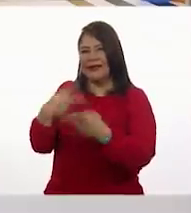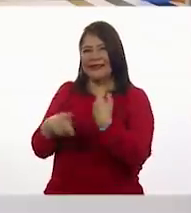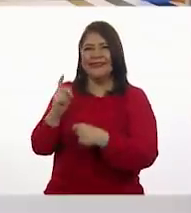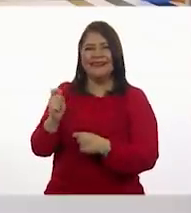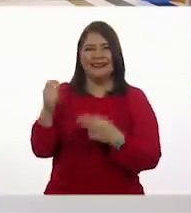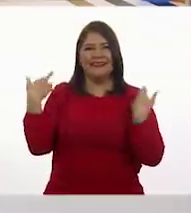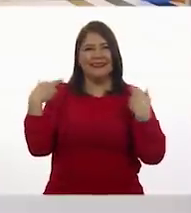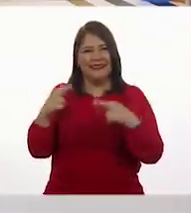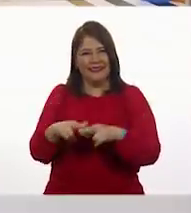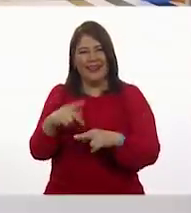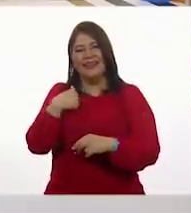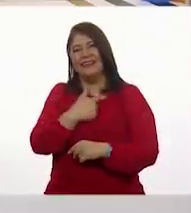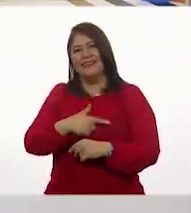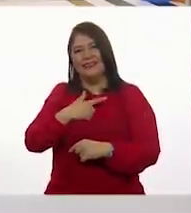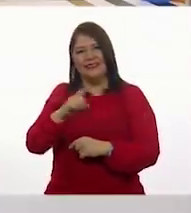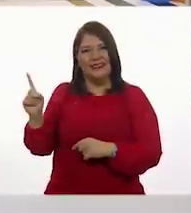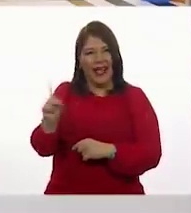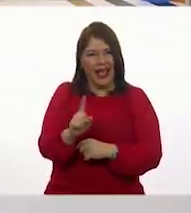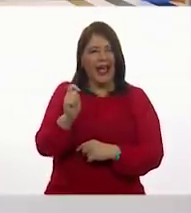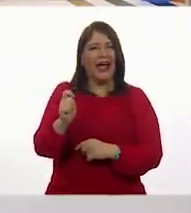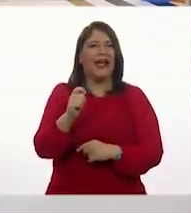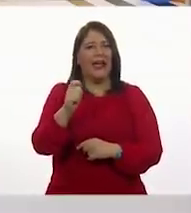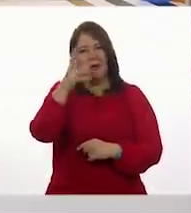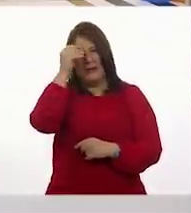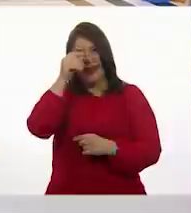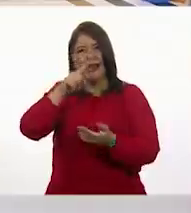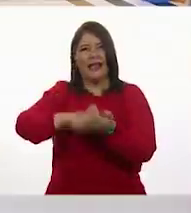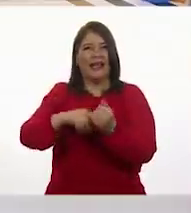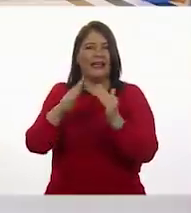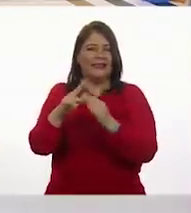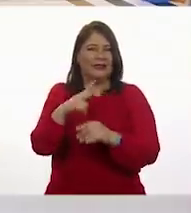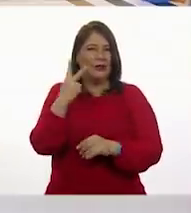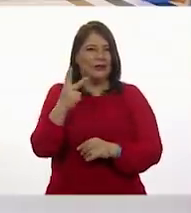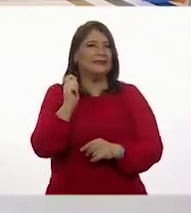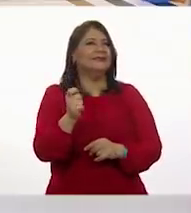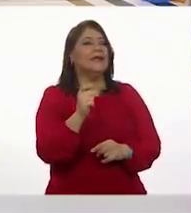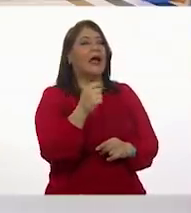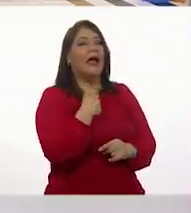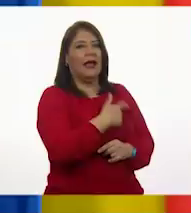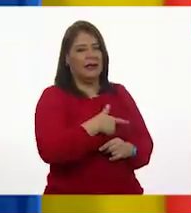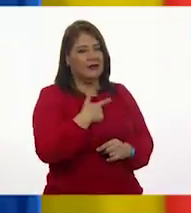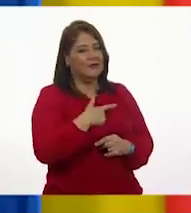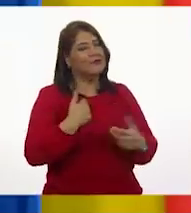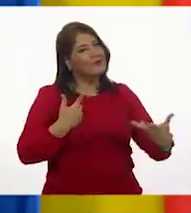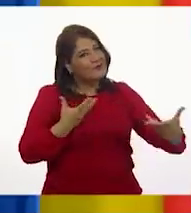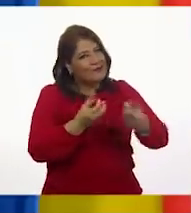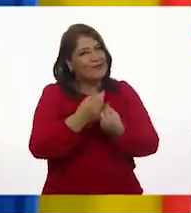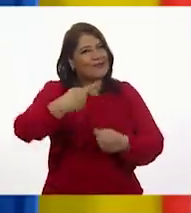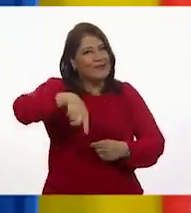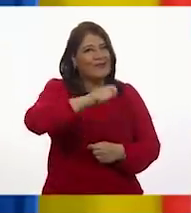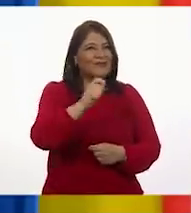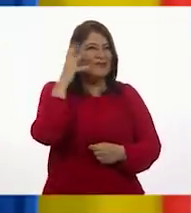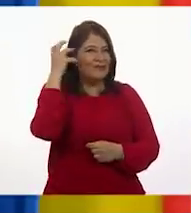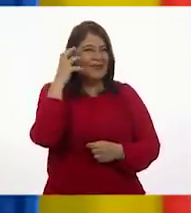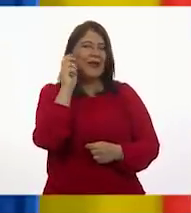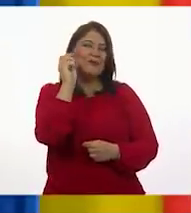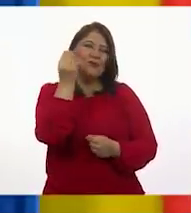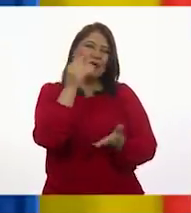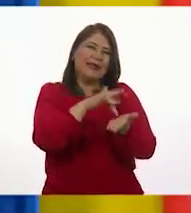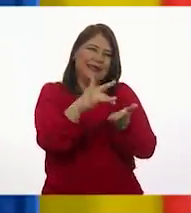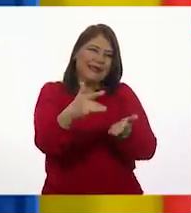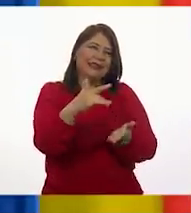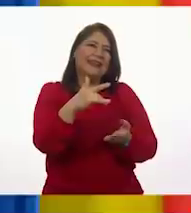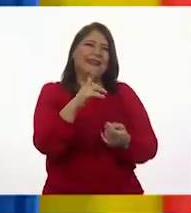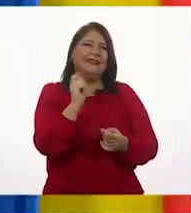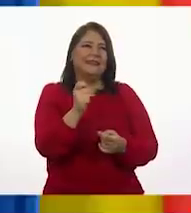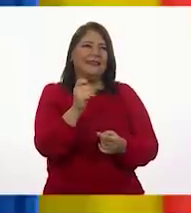aquí! ¡Adelante, maestra! En Aprende en Casa 2. Pues un gusto estar con ustedes nuevamente, Panchito. ¡Sí! Muchas gracias, Oscar. Voy